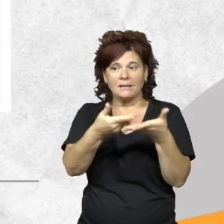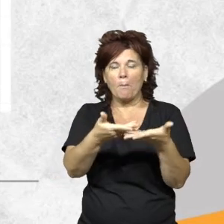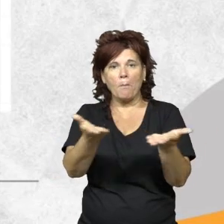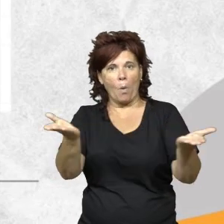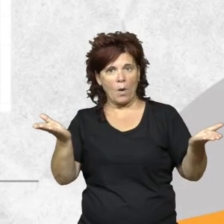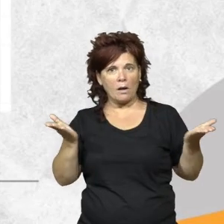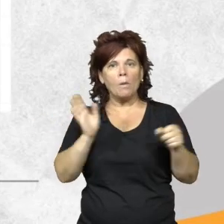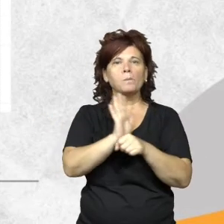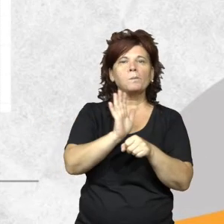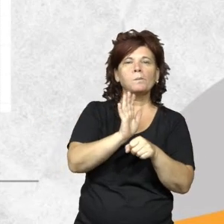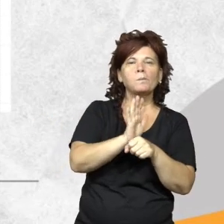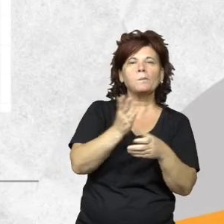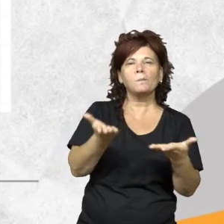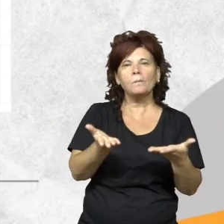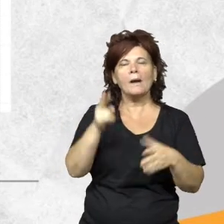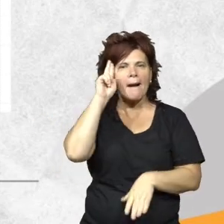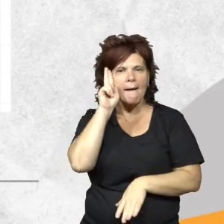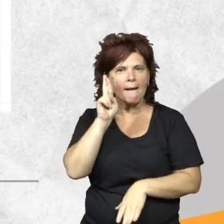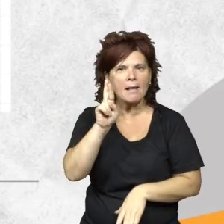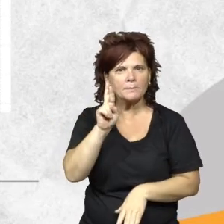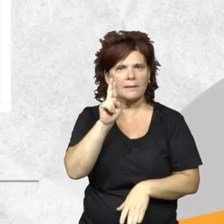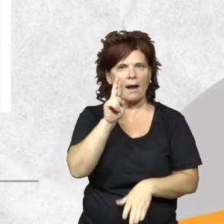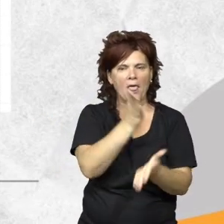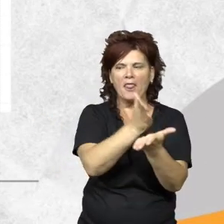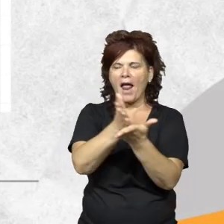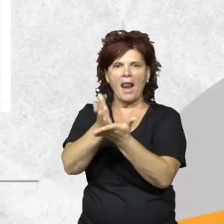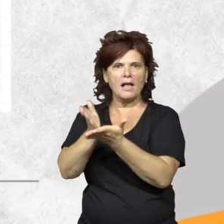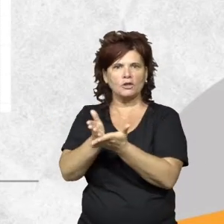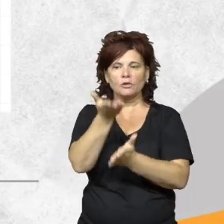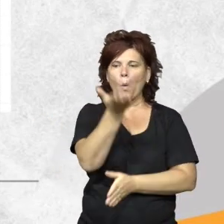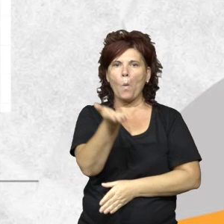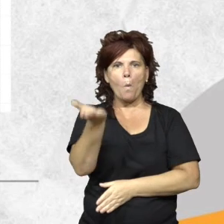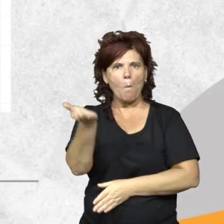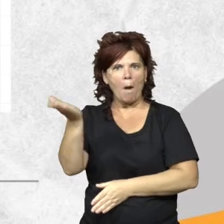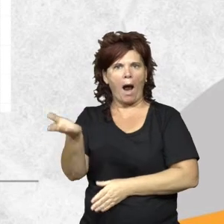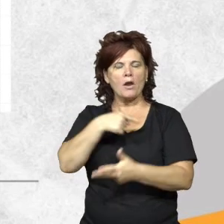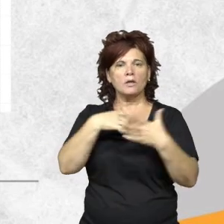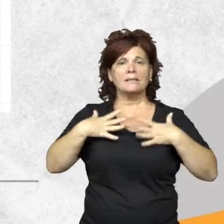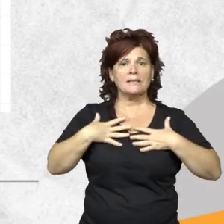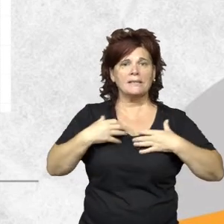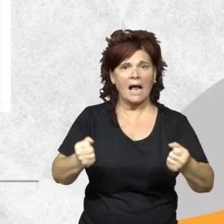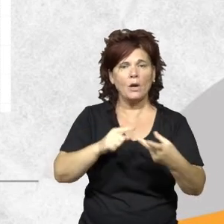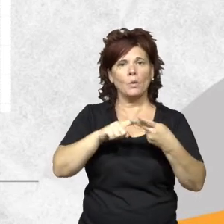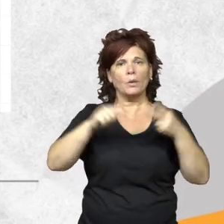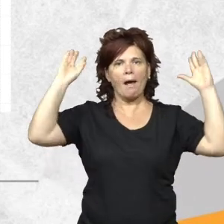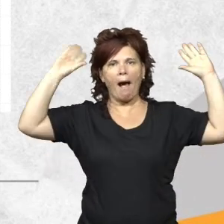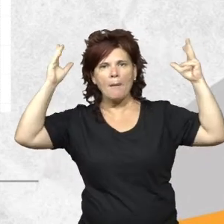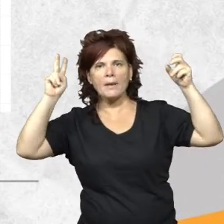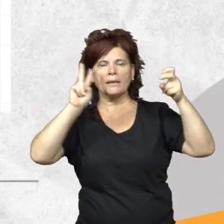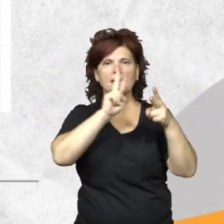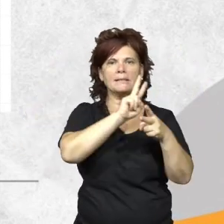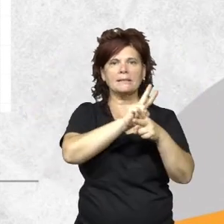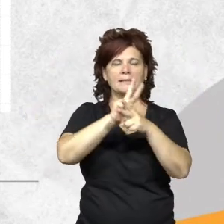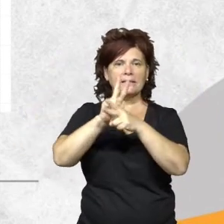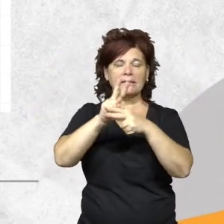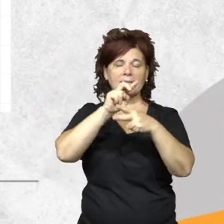significa, ni más ni menos, que respetar los derechos humanos a la salud, al ambiente, a la seguridad, en